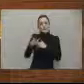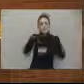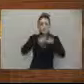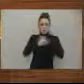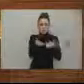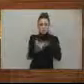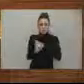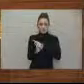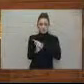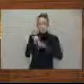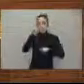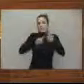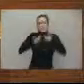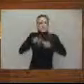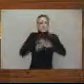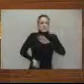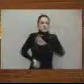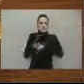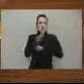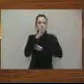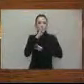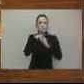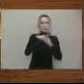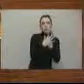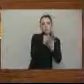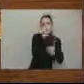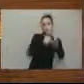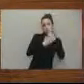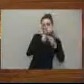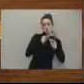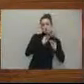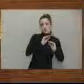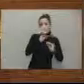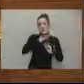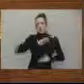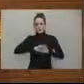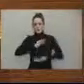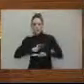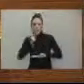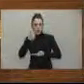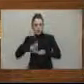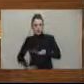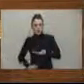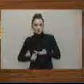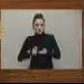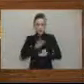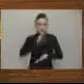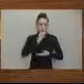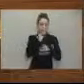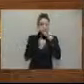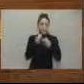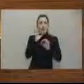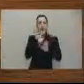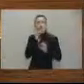Vengan estas dificultades determinadas por su situación económica, por su capacidad de renta, por su situación económica, pero también por su